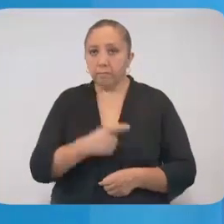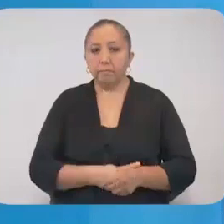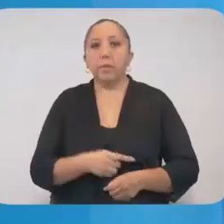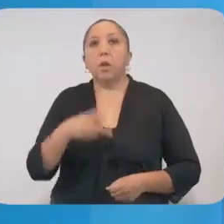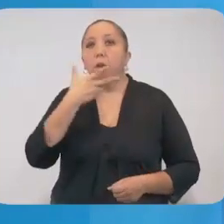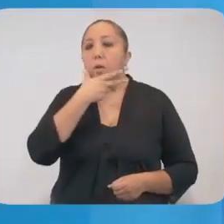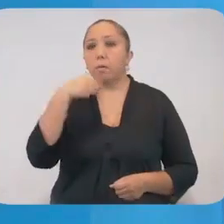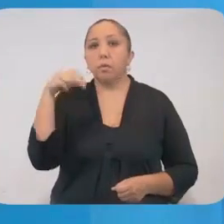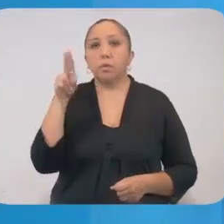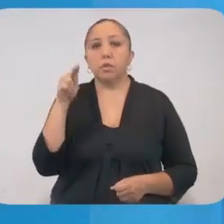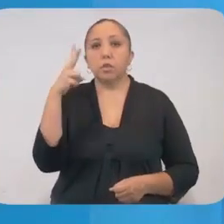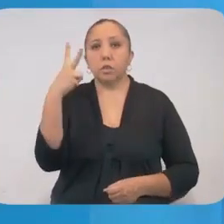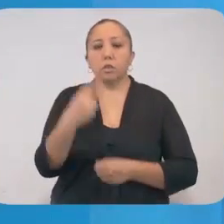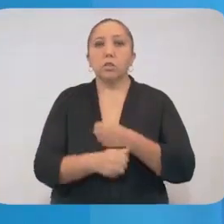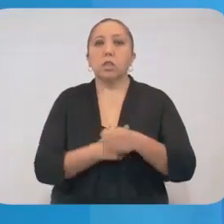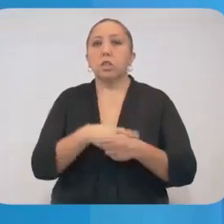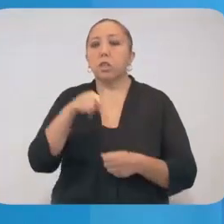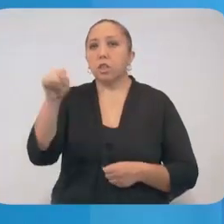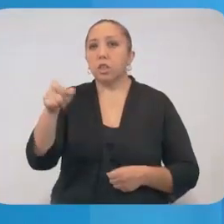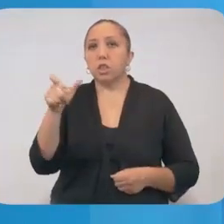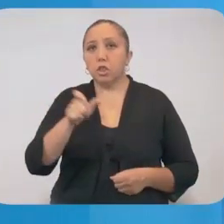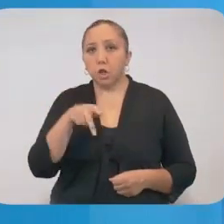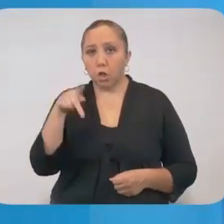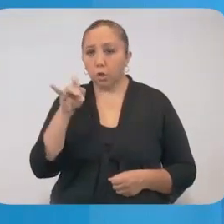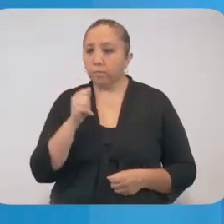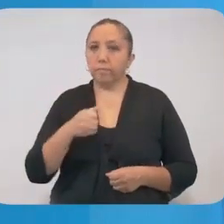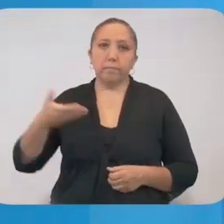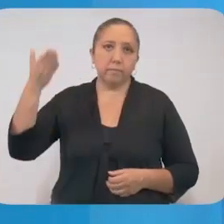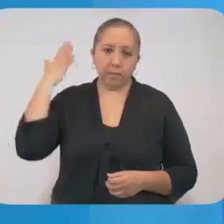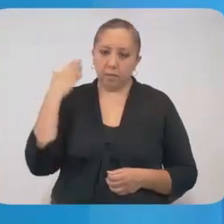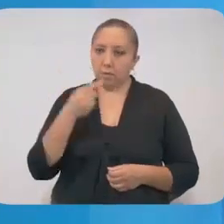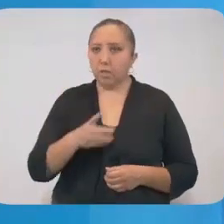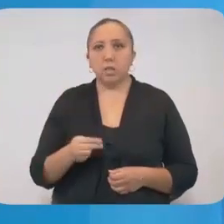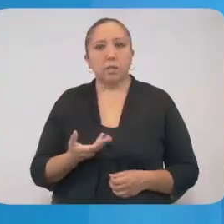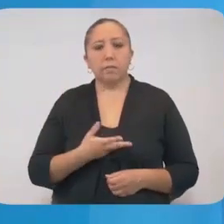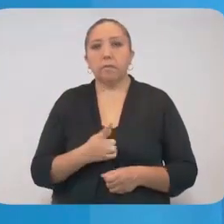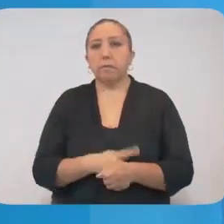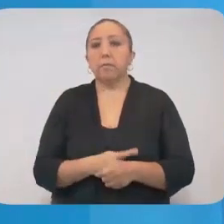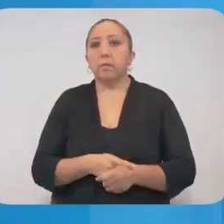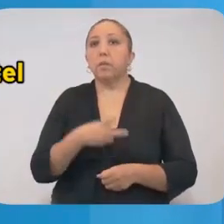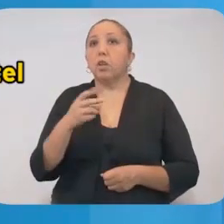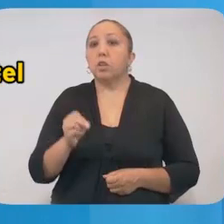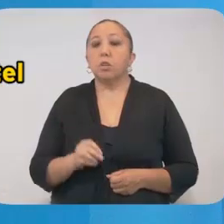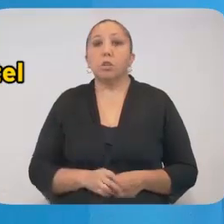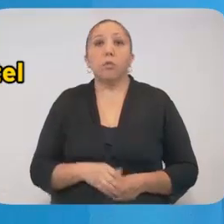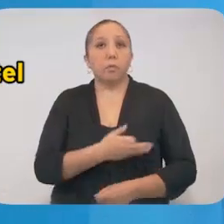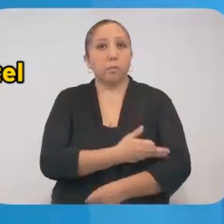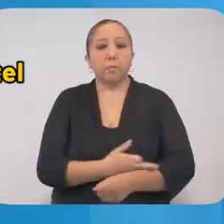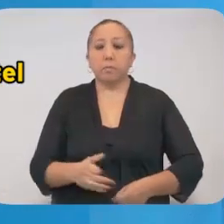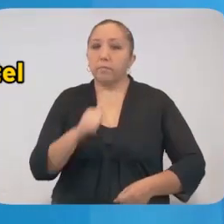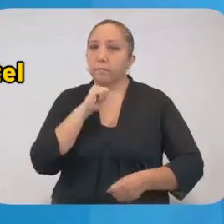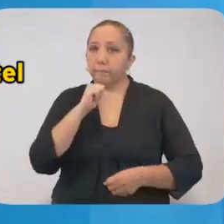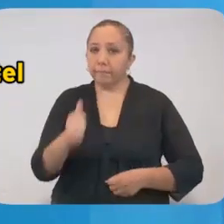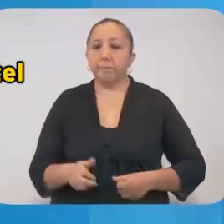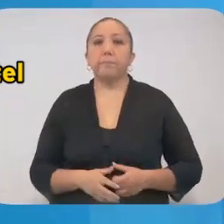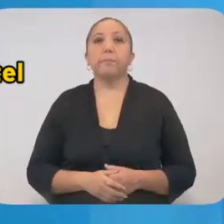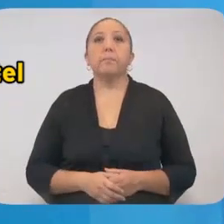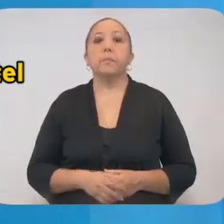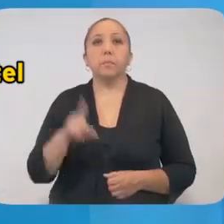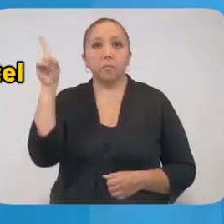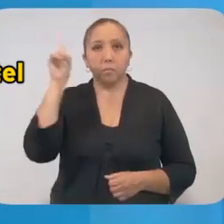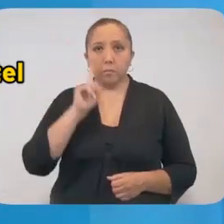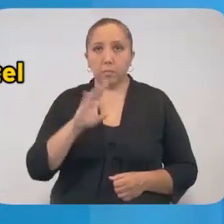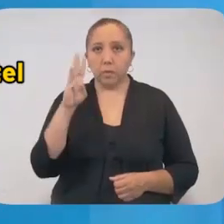edad de Tixcocop, sin antecedentes médicos. No presentan síntomas sus contactos. Mujer de 90